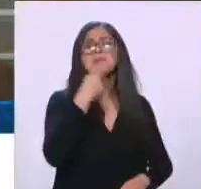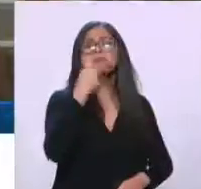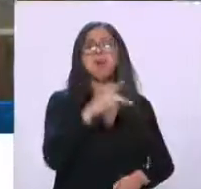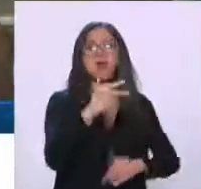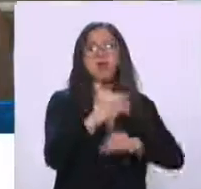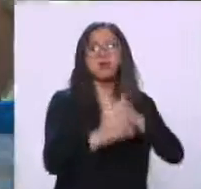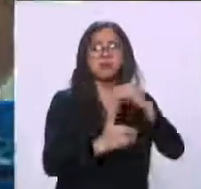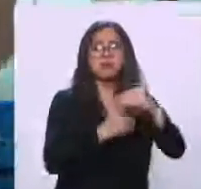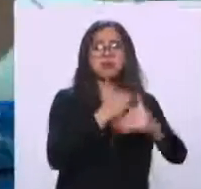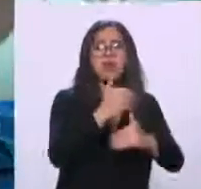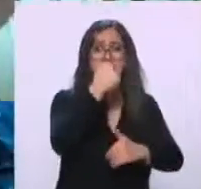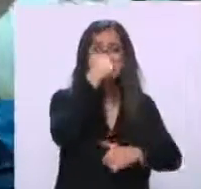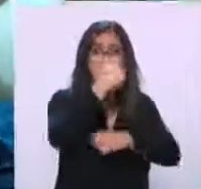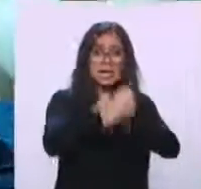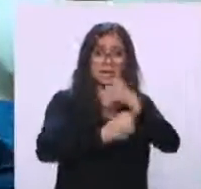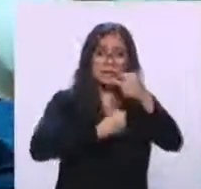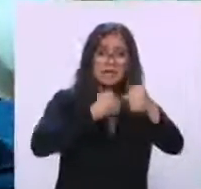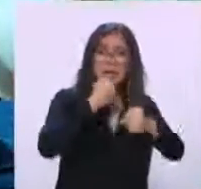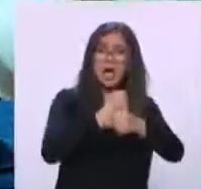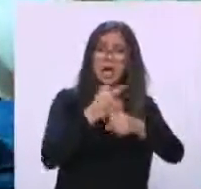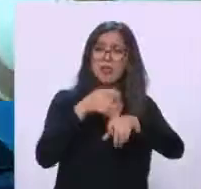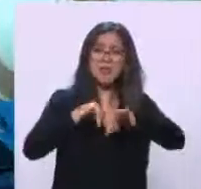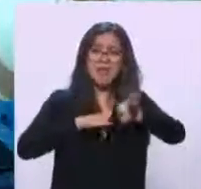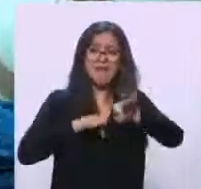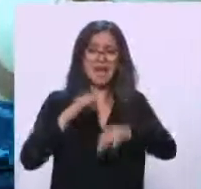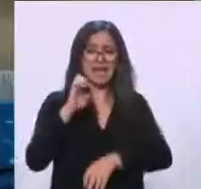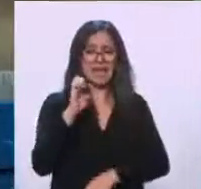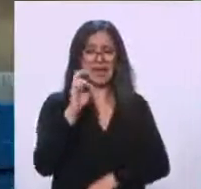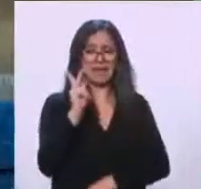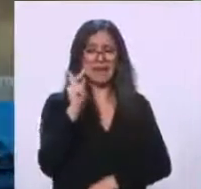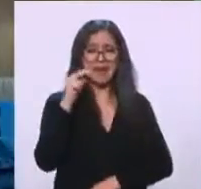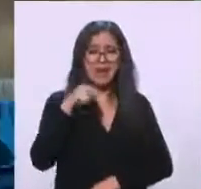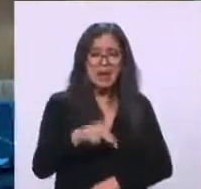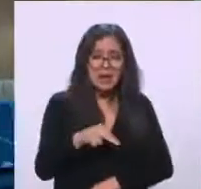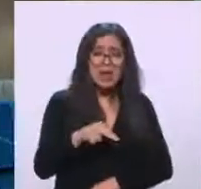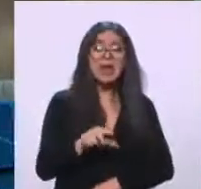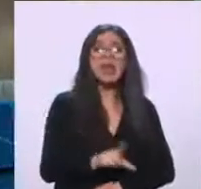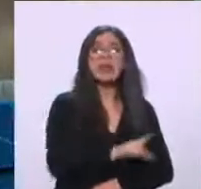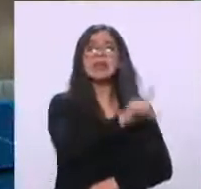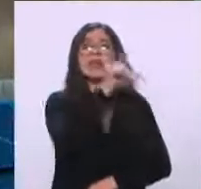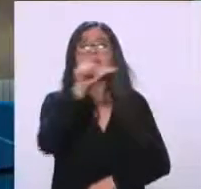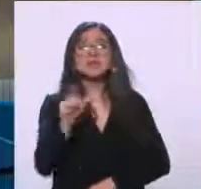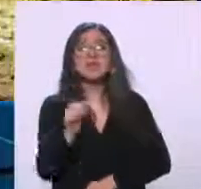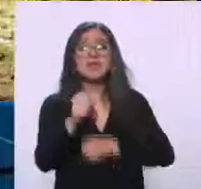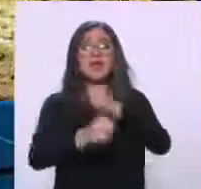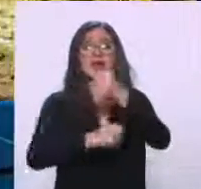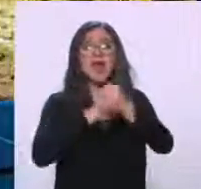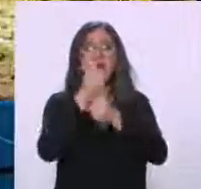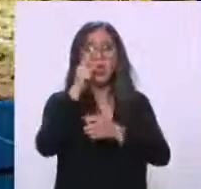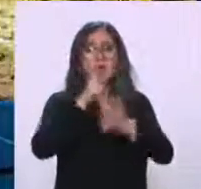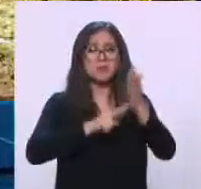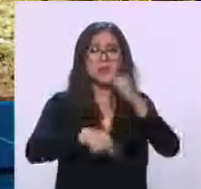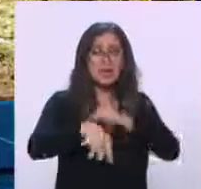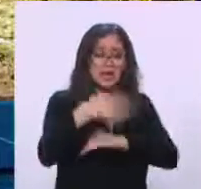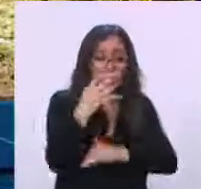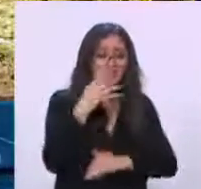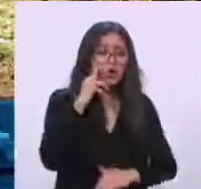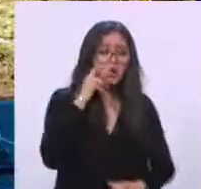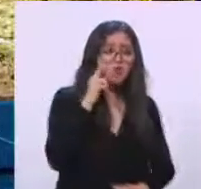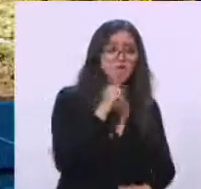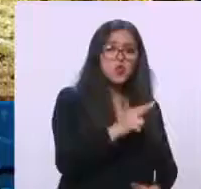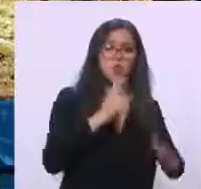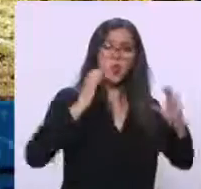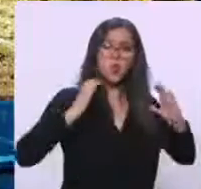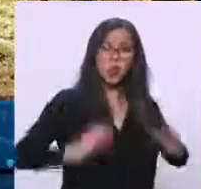Nieto y recordemos que a partir de 2014 primero identifican los restos de uno de los jóvenes,